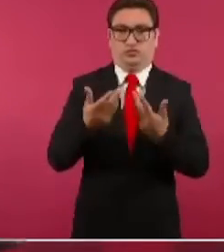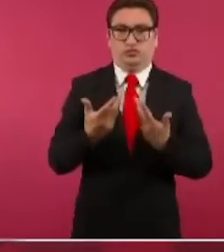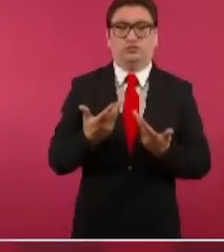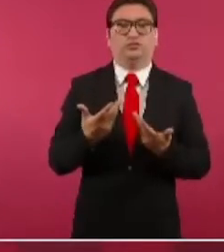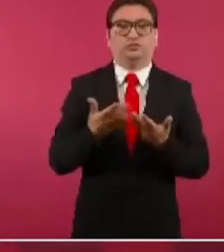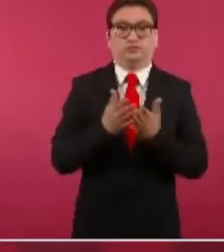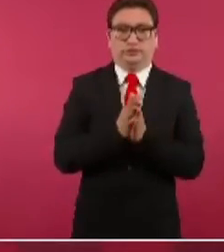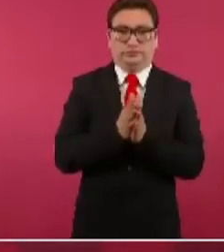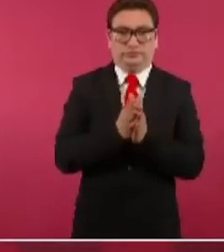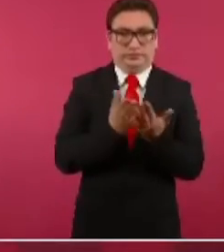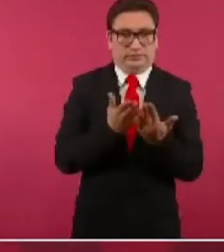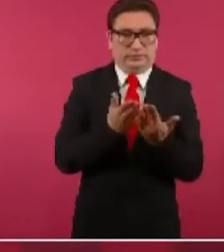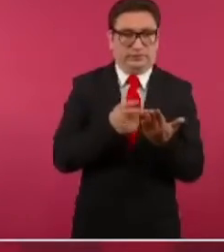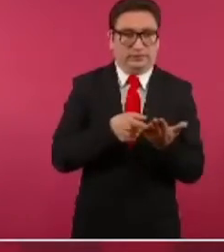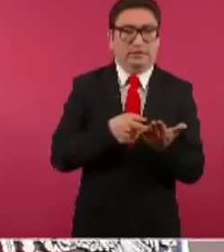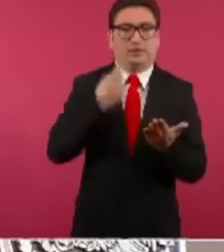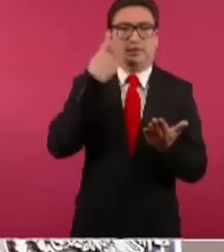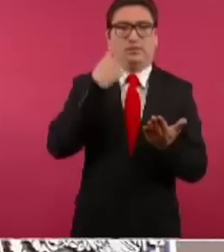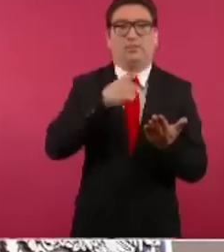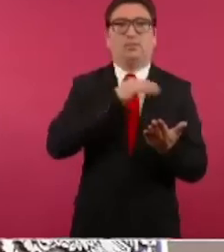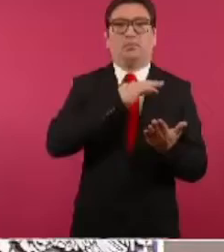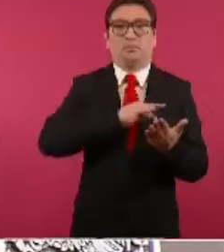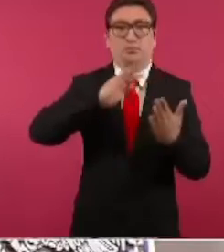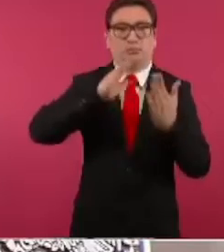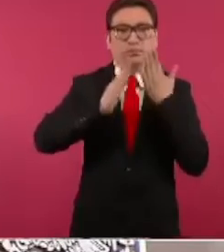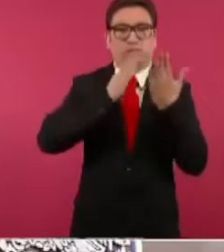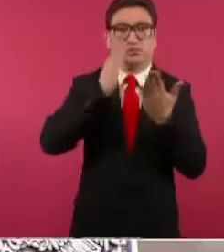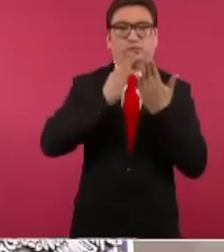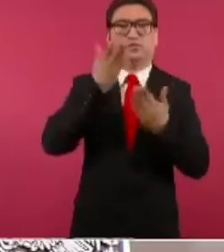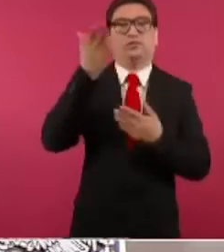los libros para poder estudiar en la primaria?